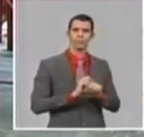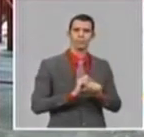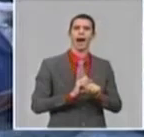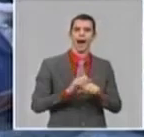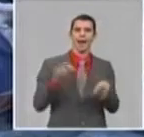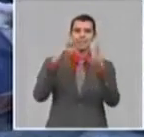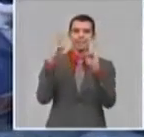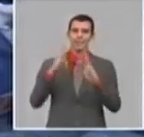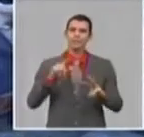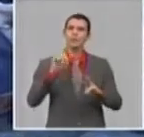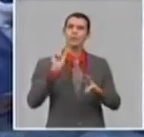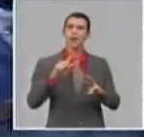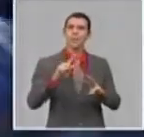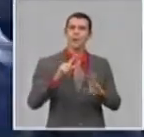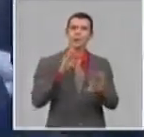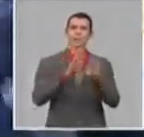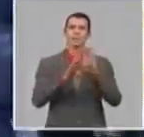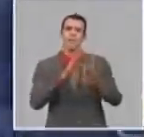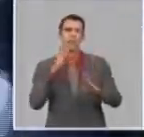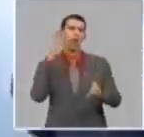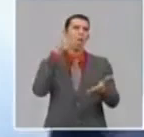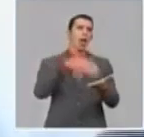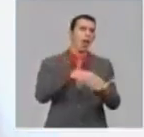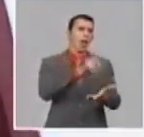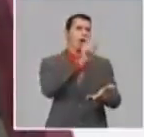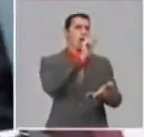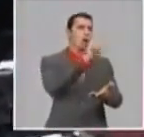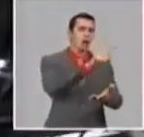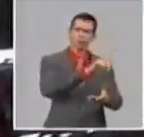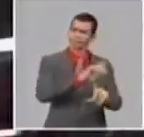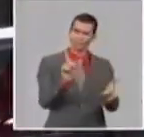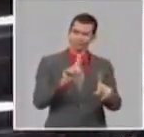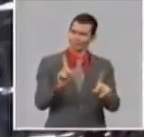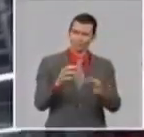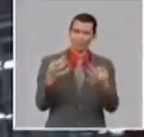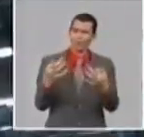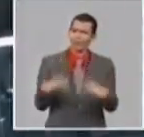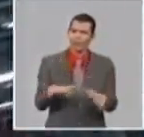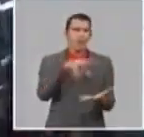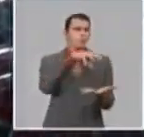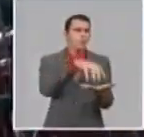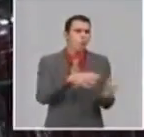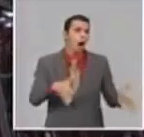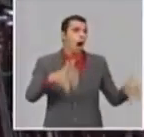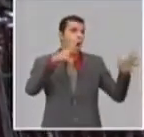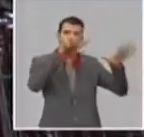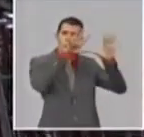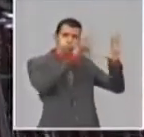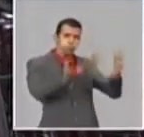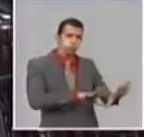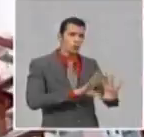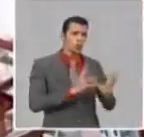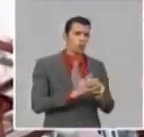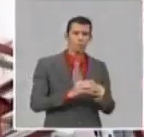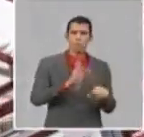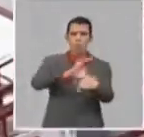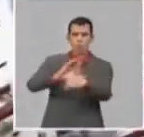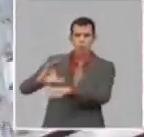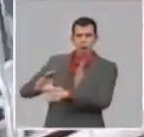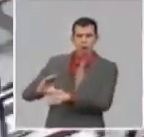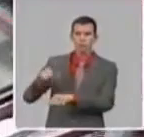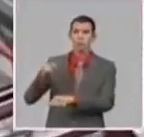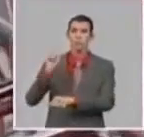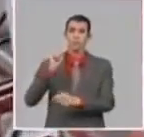nave para ello ya se terminó ya se reparó la cubierta y se está trabajando en la preparación de los estantes y en todos los